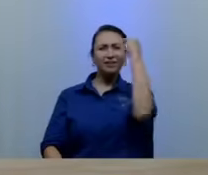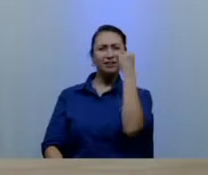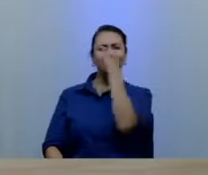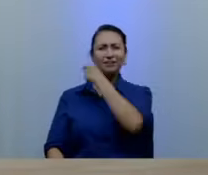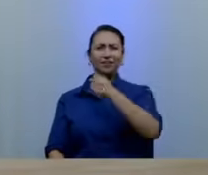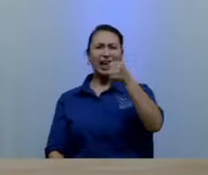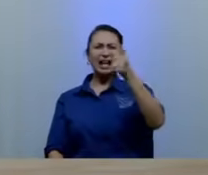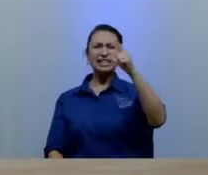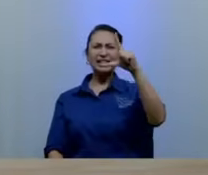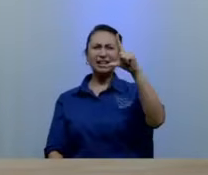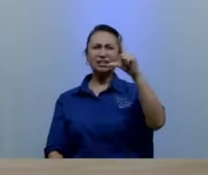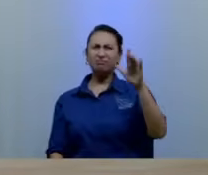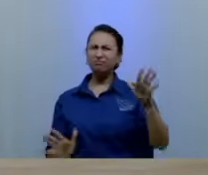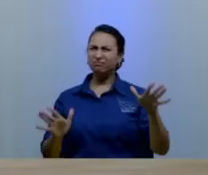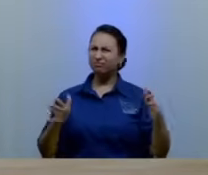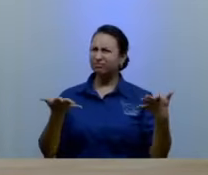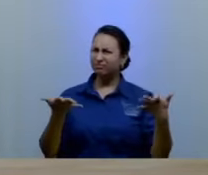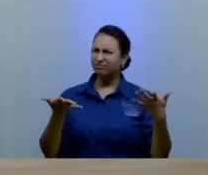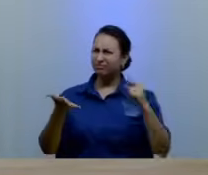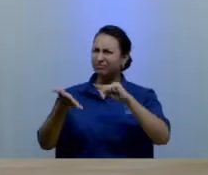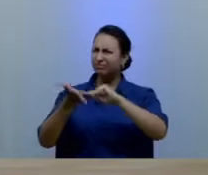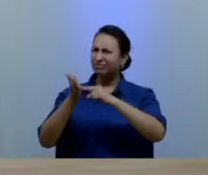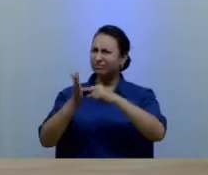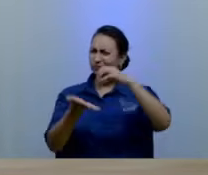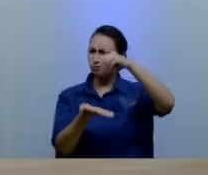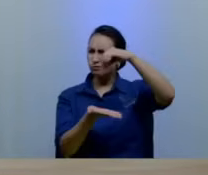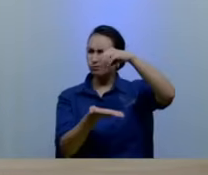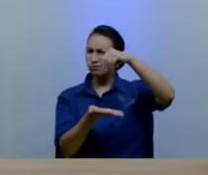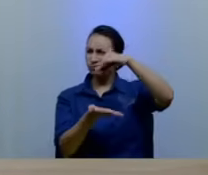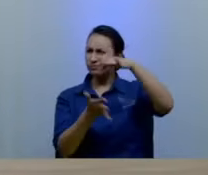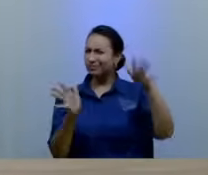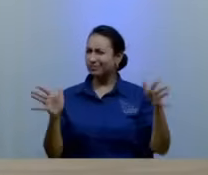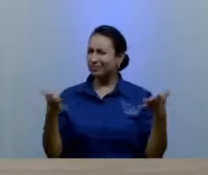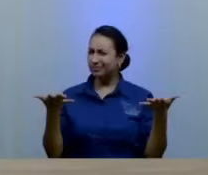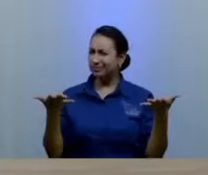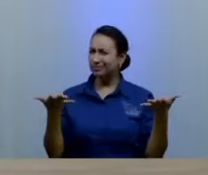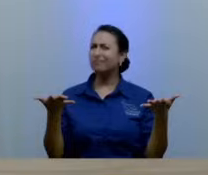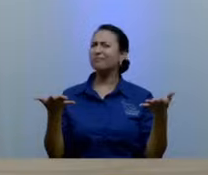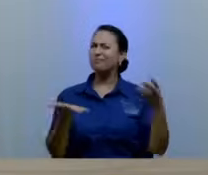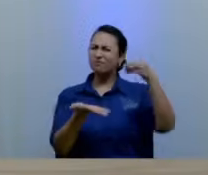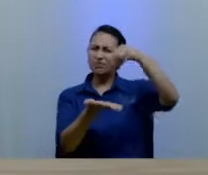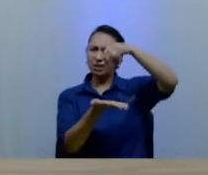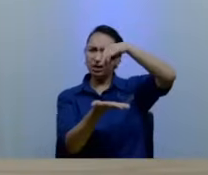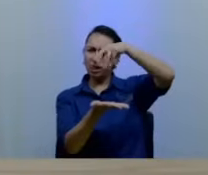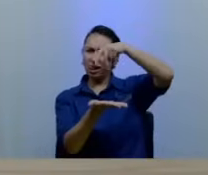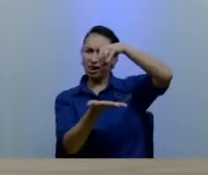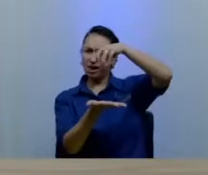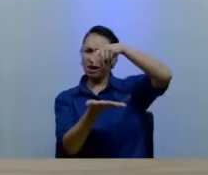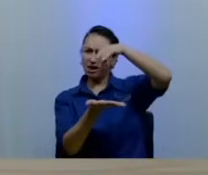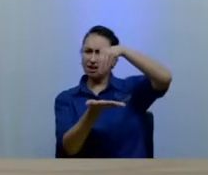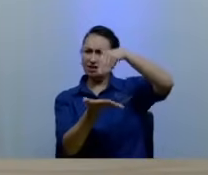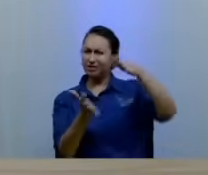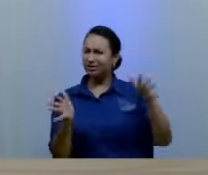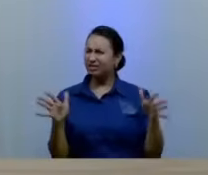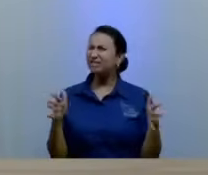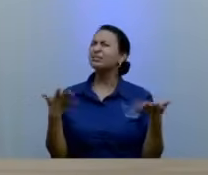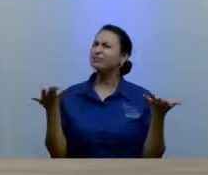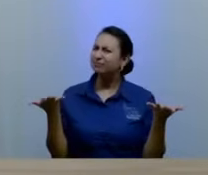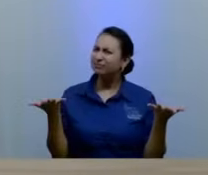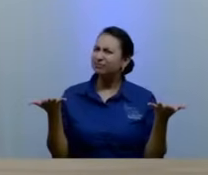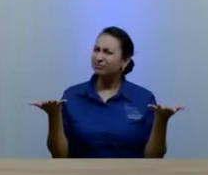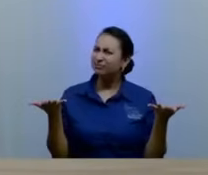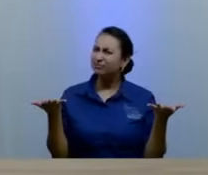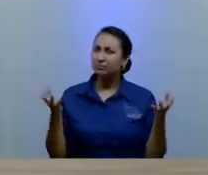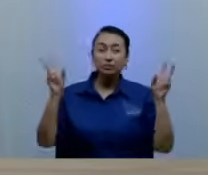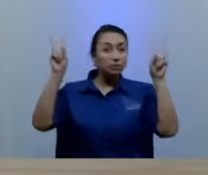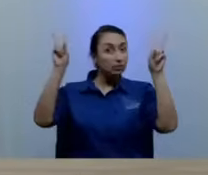esta grandísima verdad. Miremoslo, la sal de la tierra. Ese es un